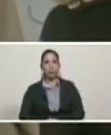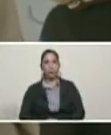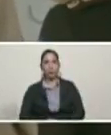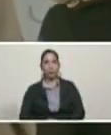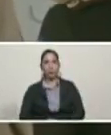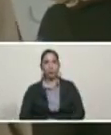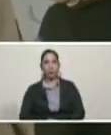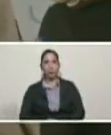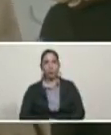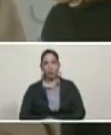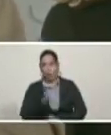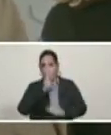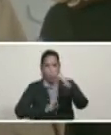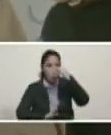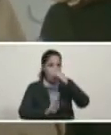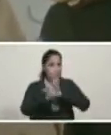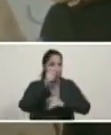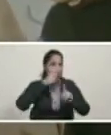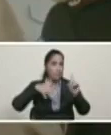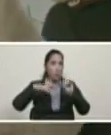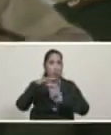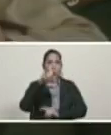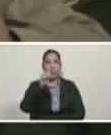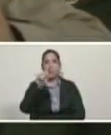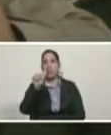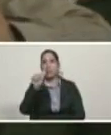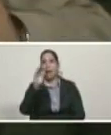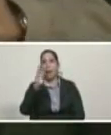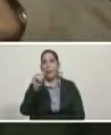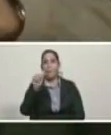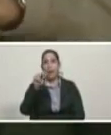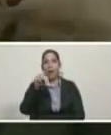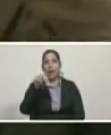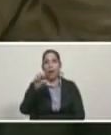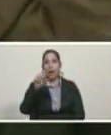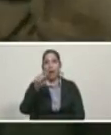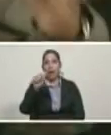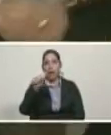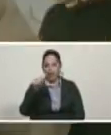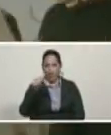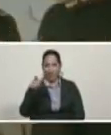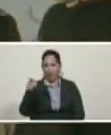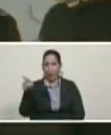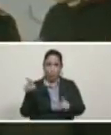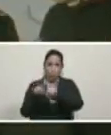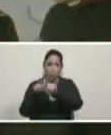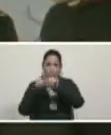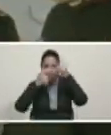desde su humilde pueblo de Sabaneta, adquirió un tamaño de gigante,